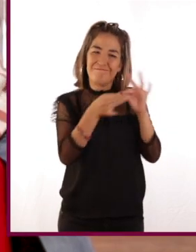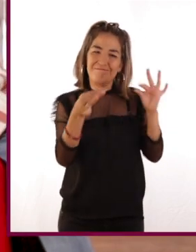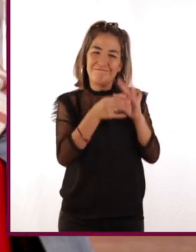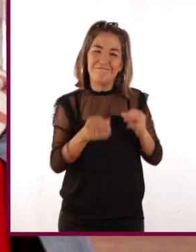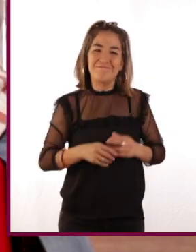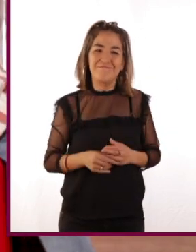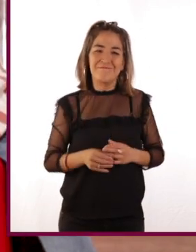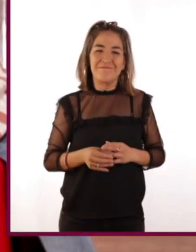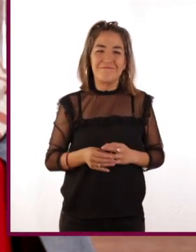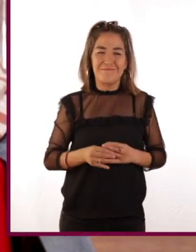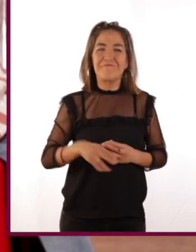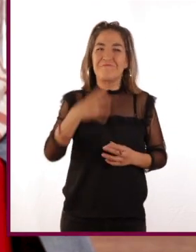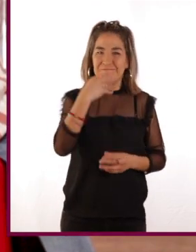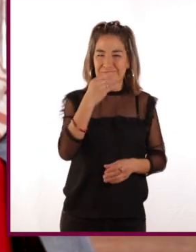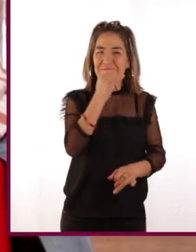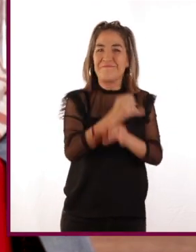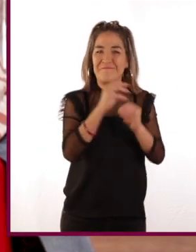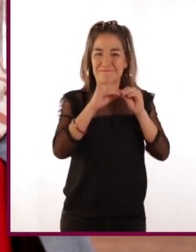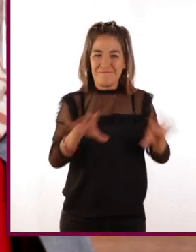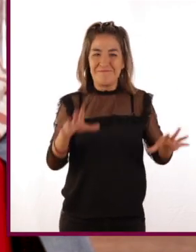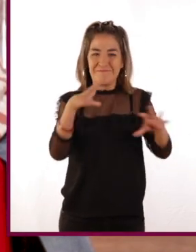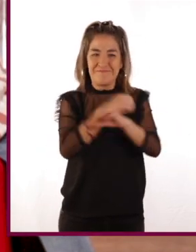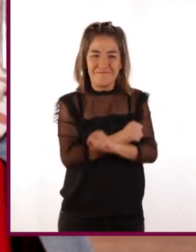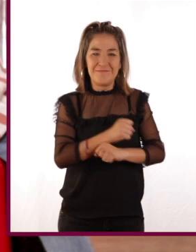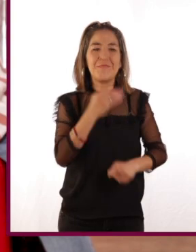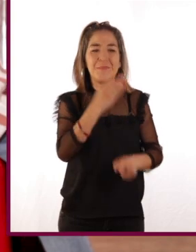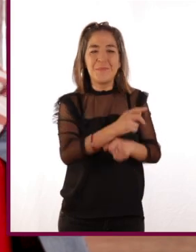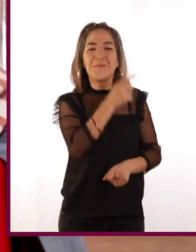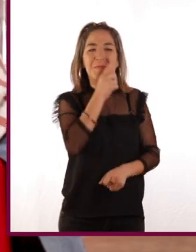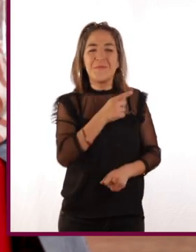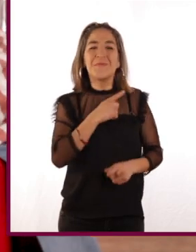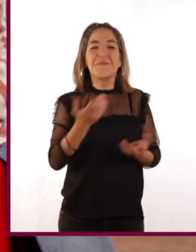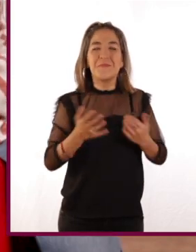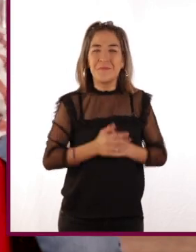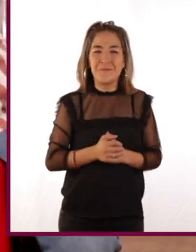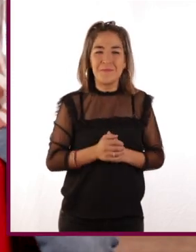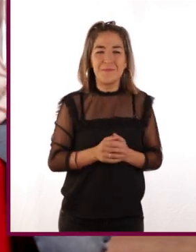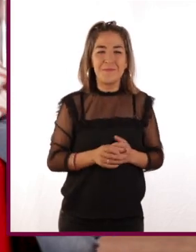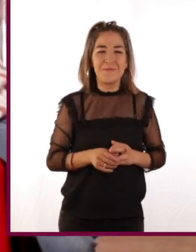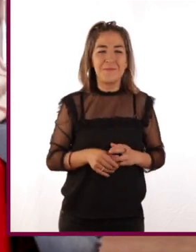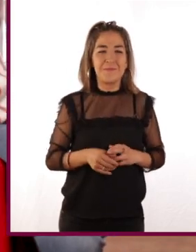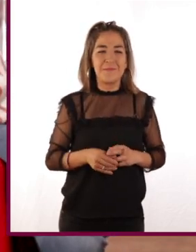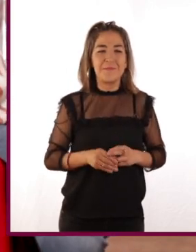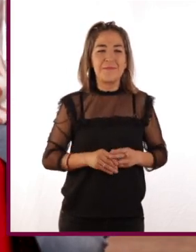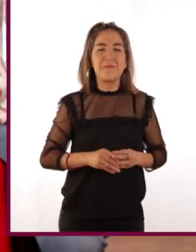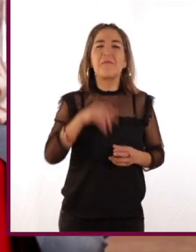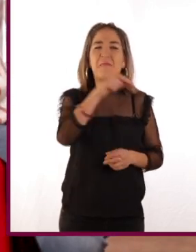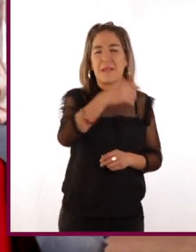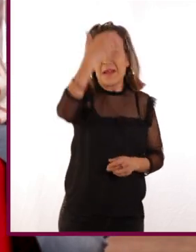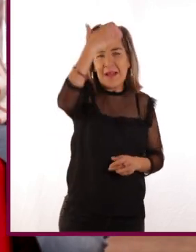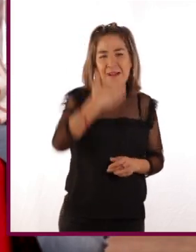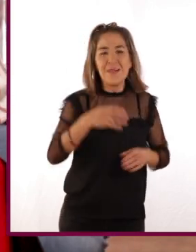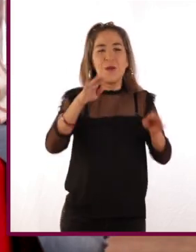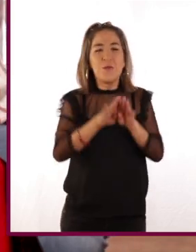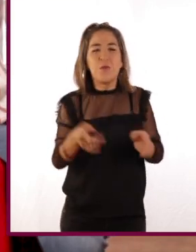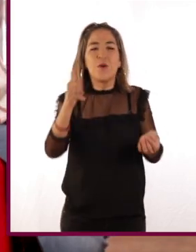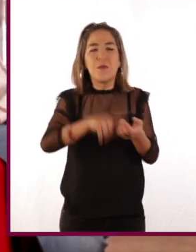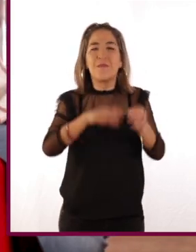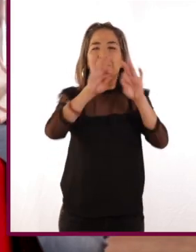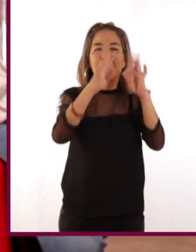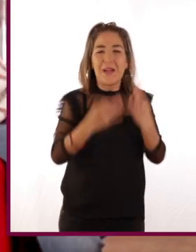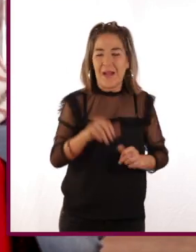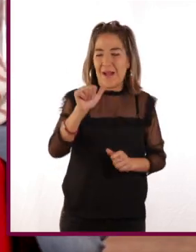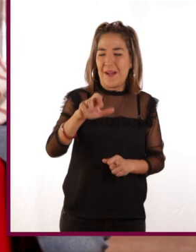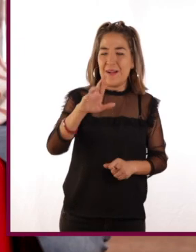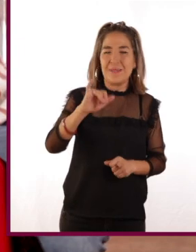Dominique. Bueno, qué bonita definición, ¿no? Pero bueno, ya, dime más, Dimara. Pues mira, todas las caras del poliedro